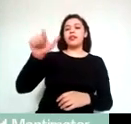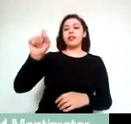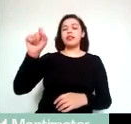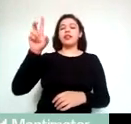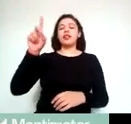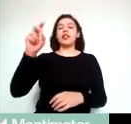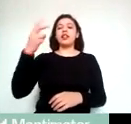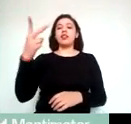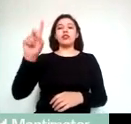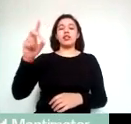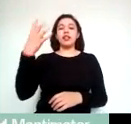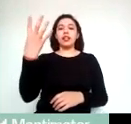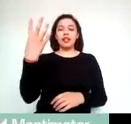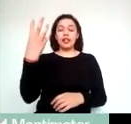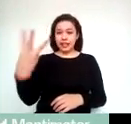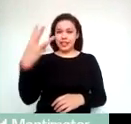26-32-33-9.